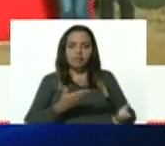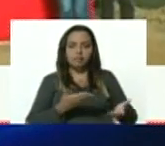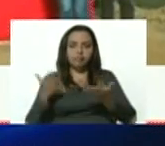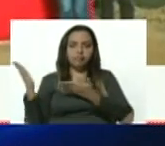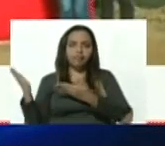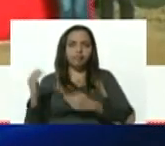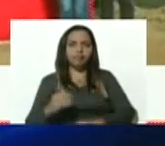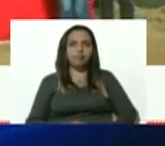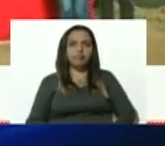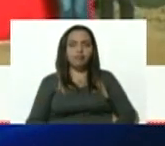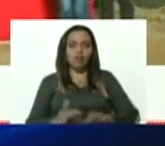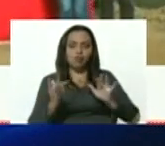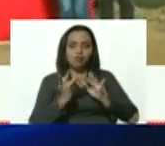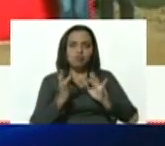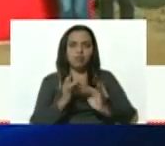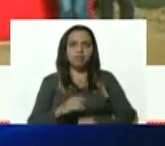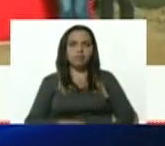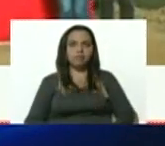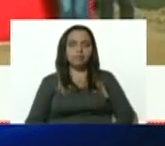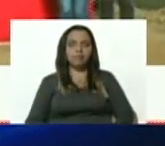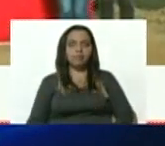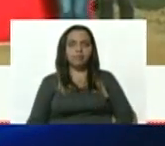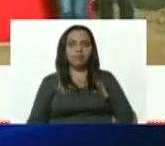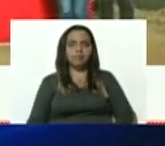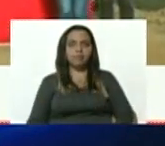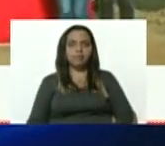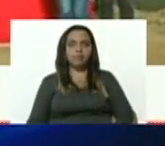gobernadora, compañera.